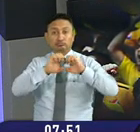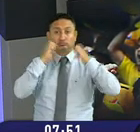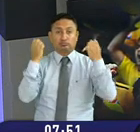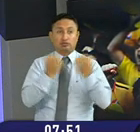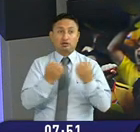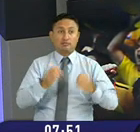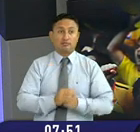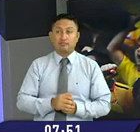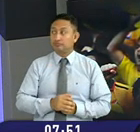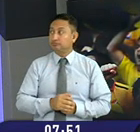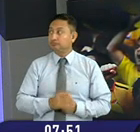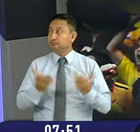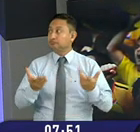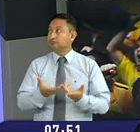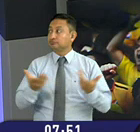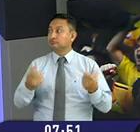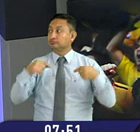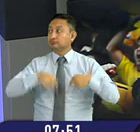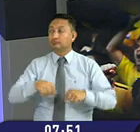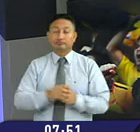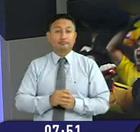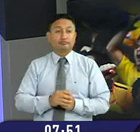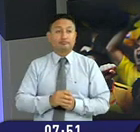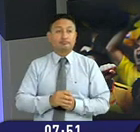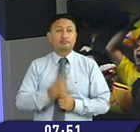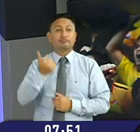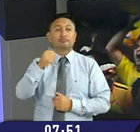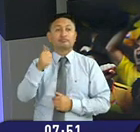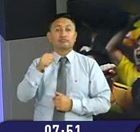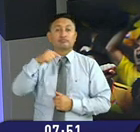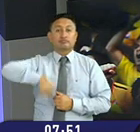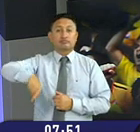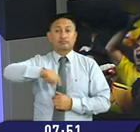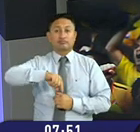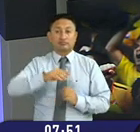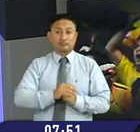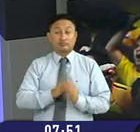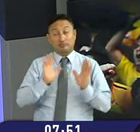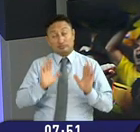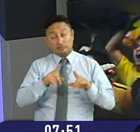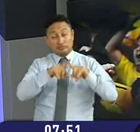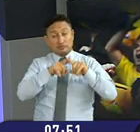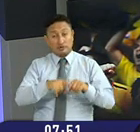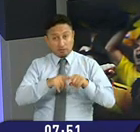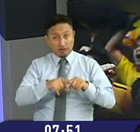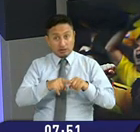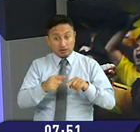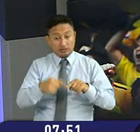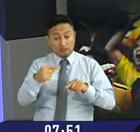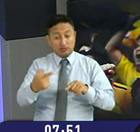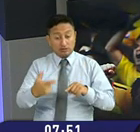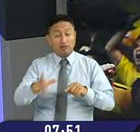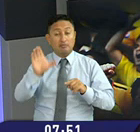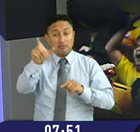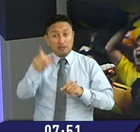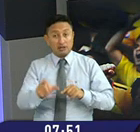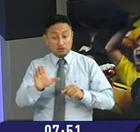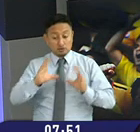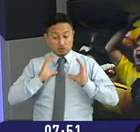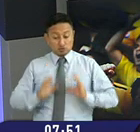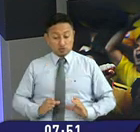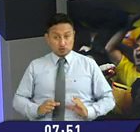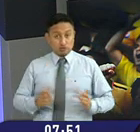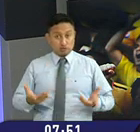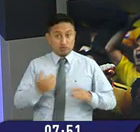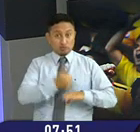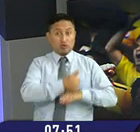se aplicaría en el partido de la fecha número 10 de la serie, dependiendo, claro, resultados en cuanto a la conducta de los aficionados. Las